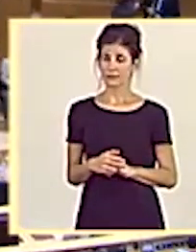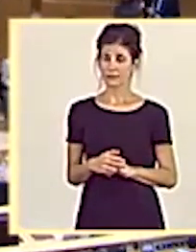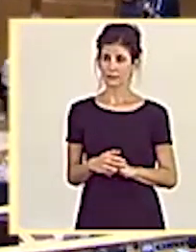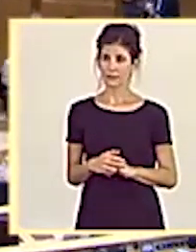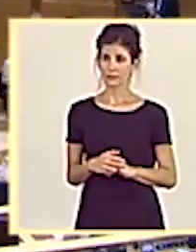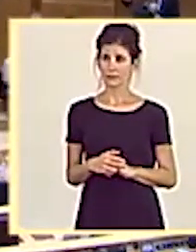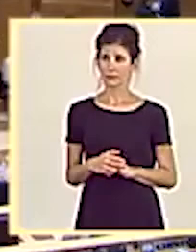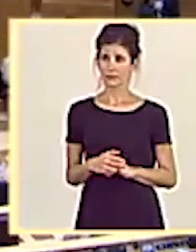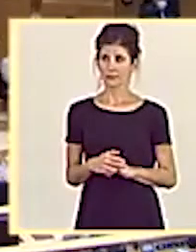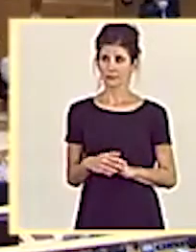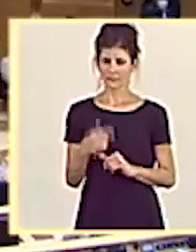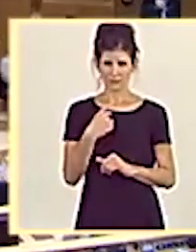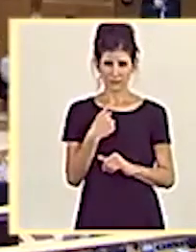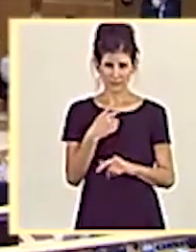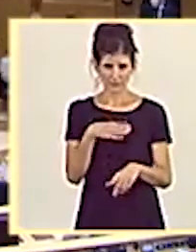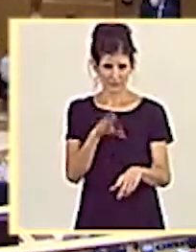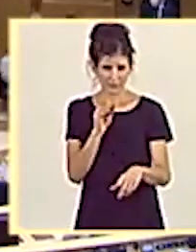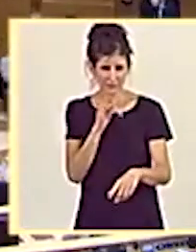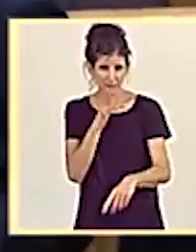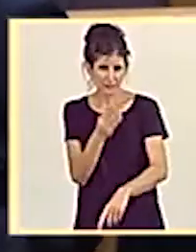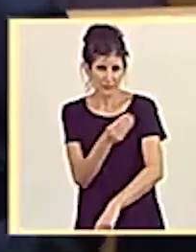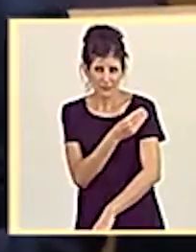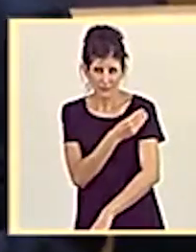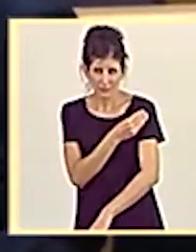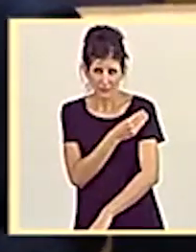Como entiendo yo, me está preguntando